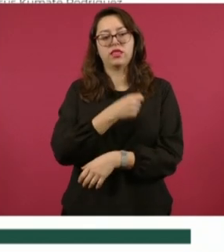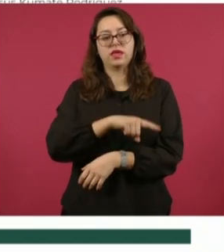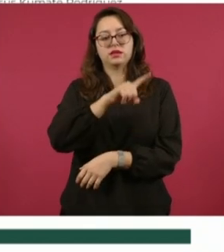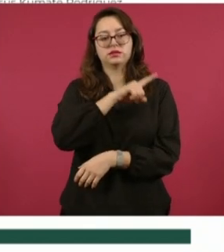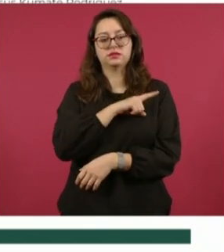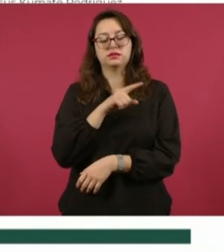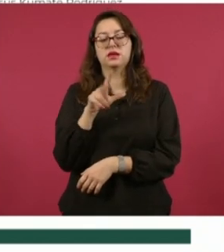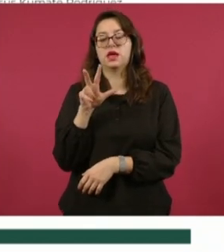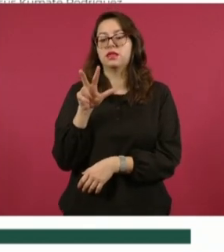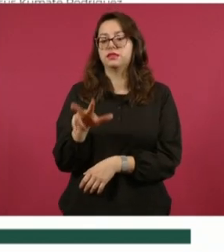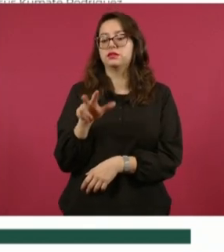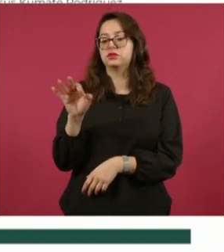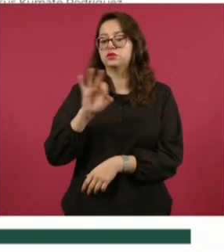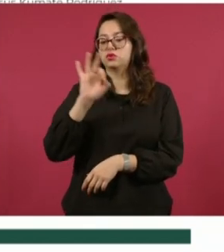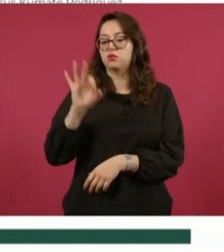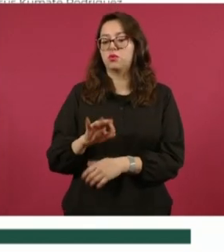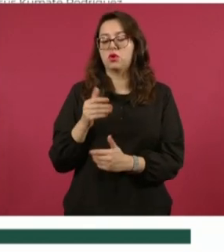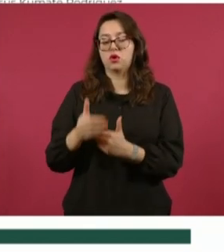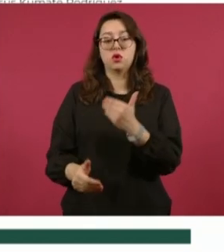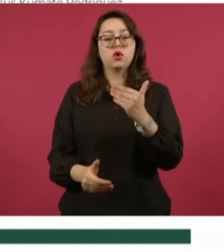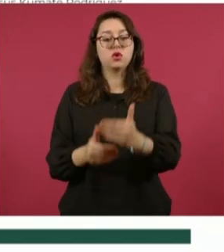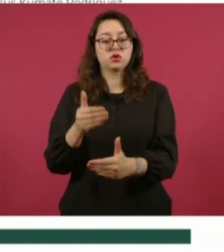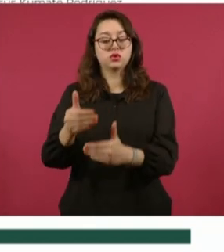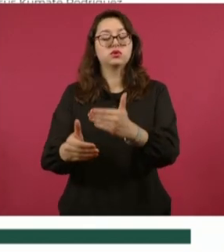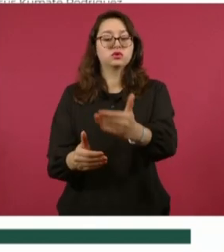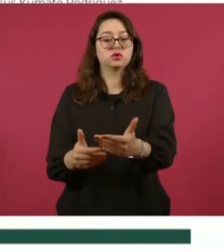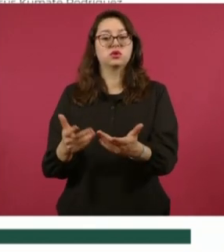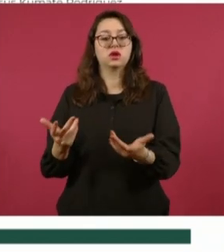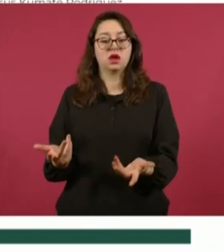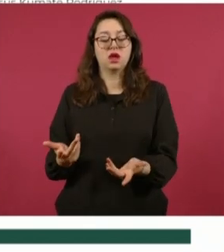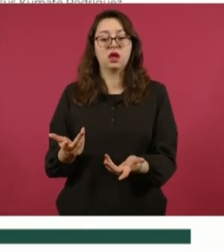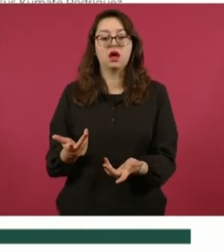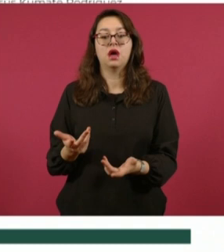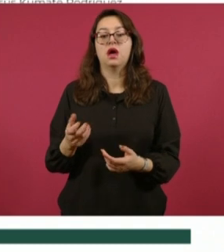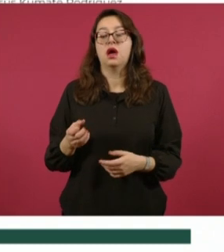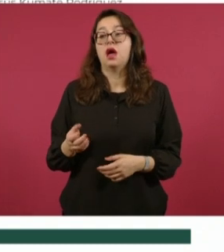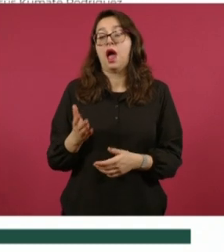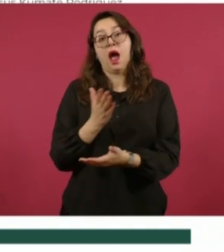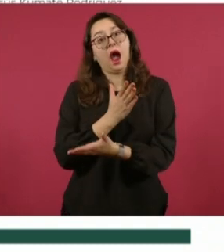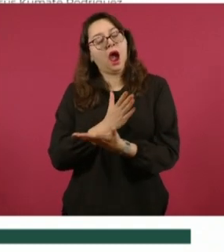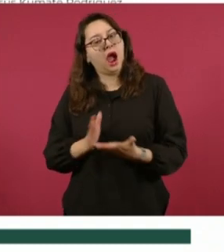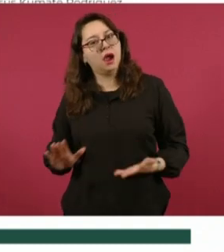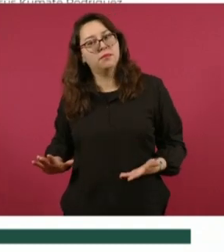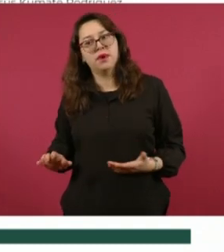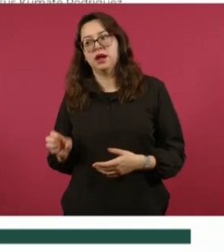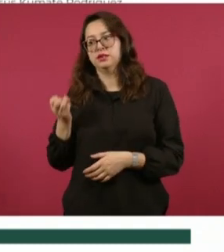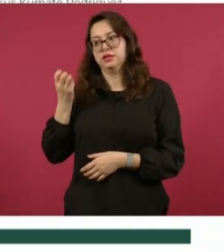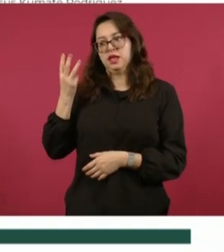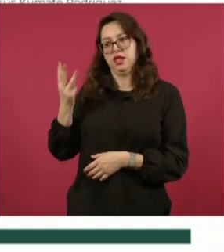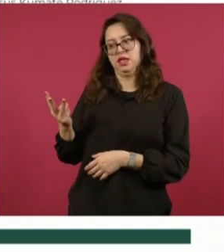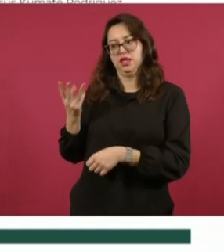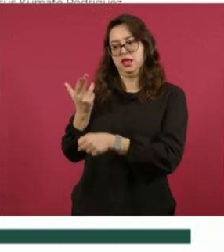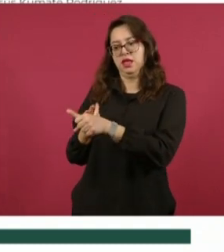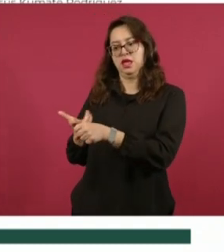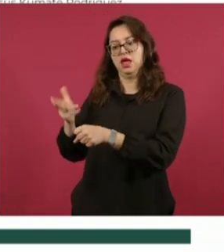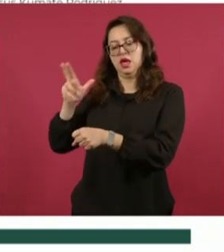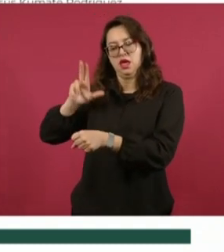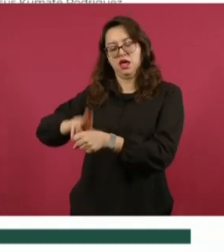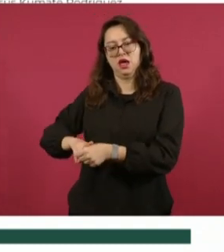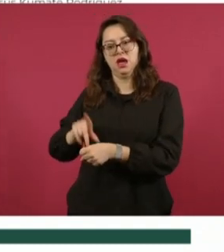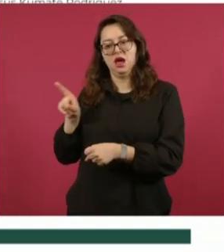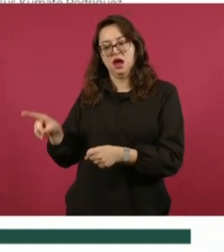del 18%. Esto no incluye los tres hospitales que ya están en funcionamiento, el oncológico